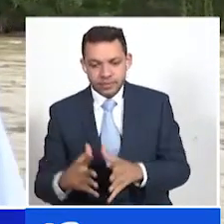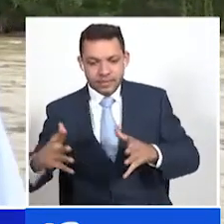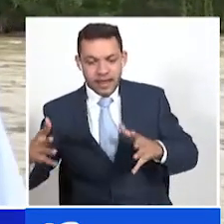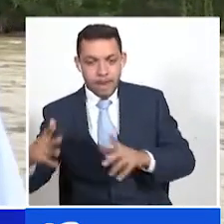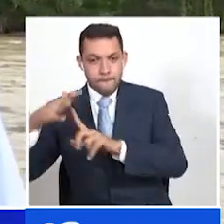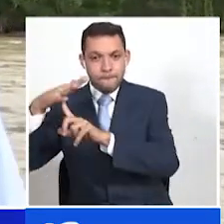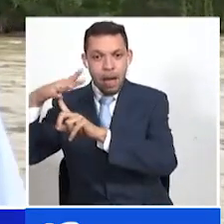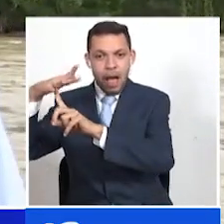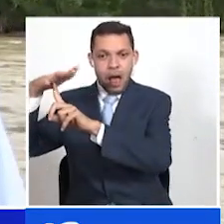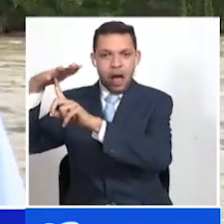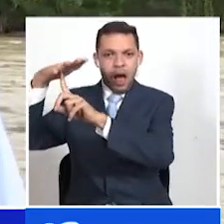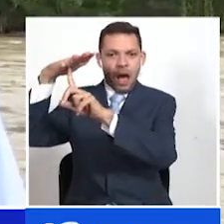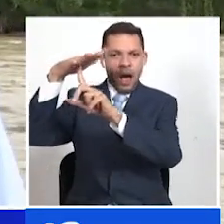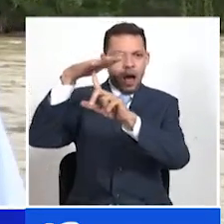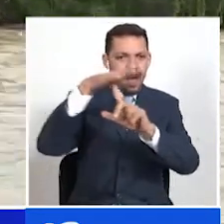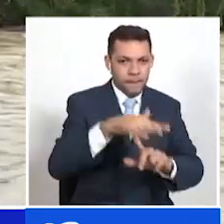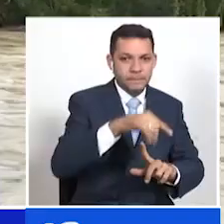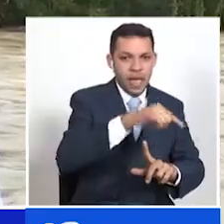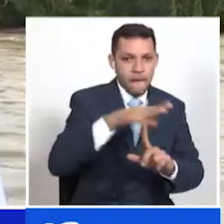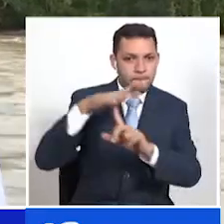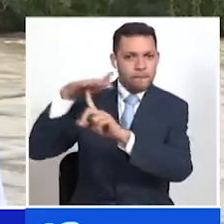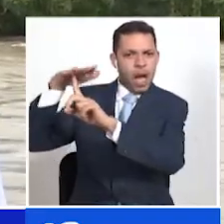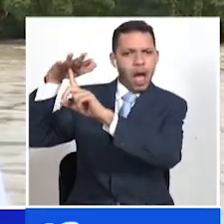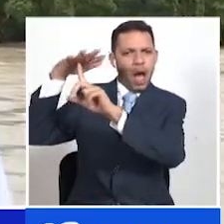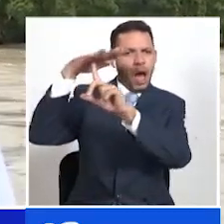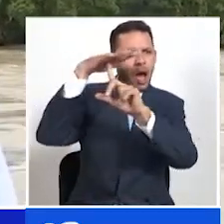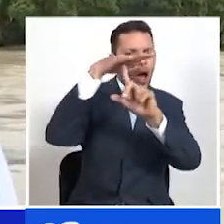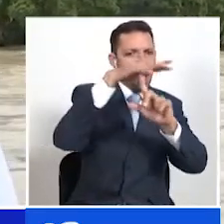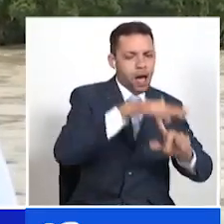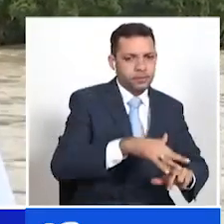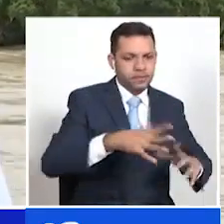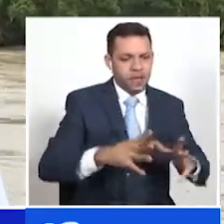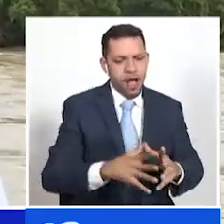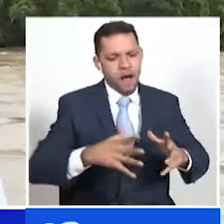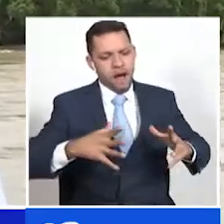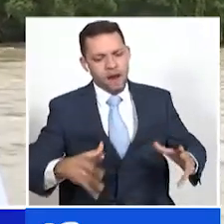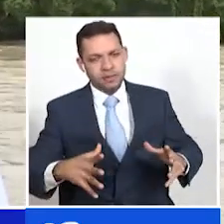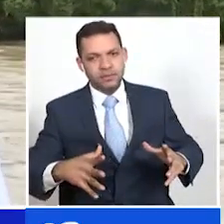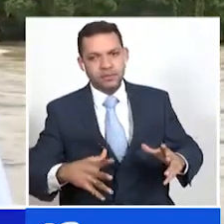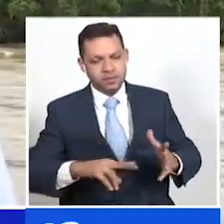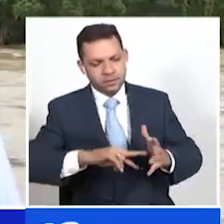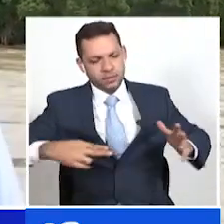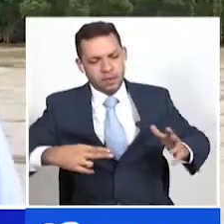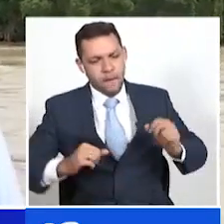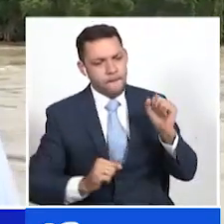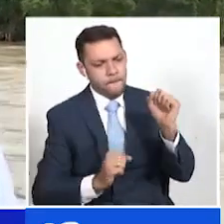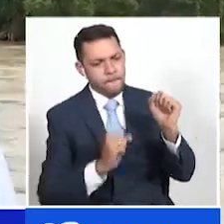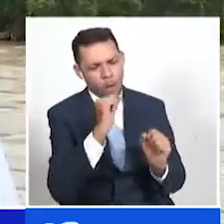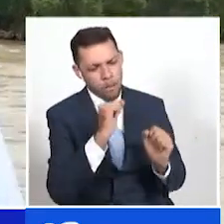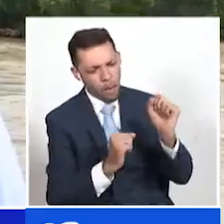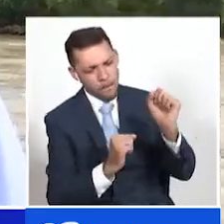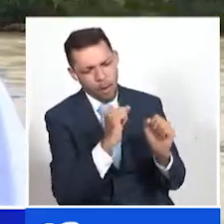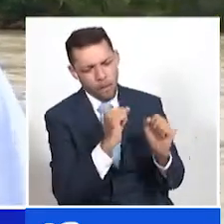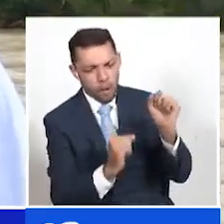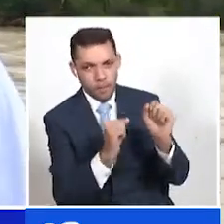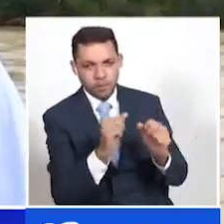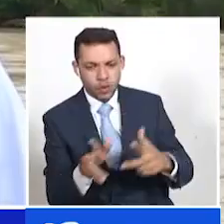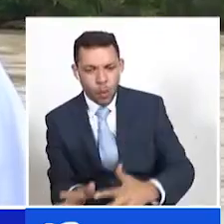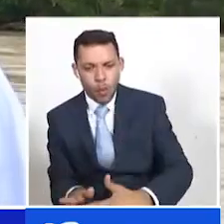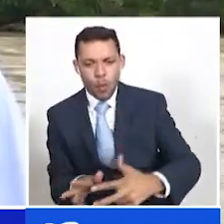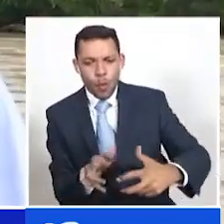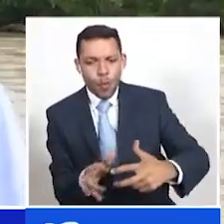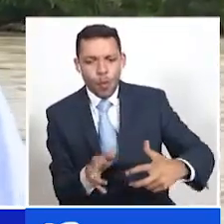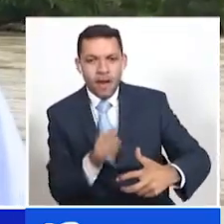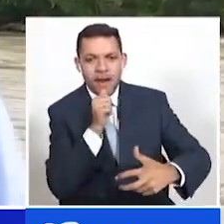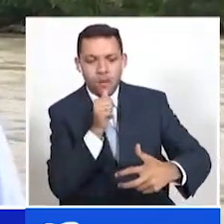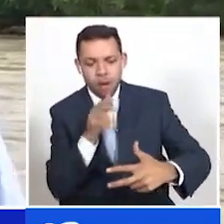en helicóptero justamente por este sector, fue necesaria trasladarla en el otro lado donde está el socavón, donde supuestamente quedaron las